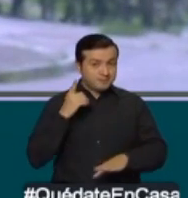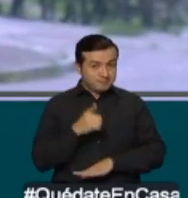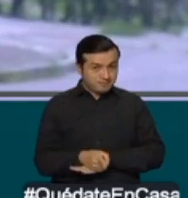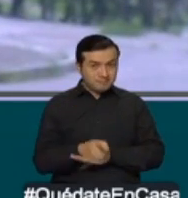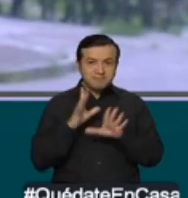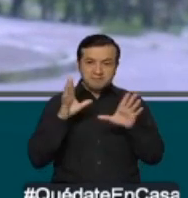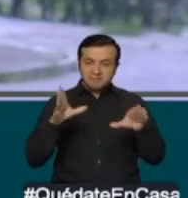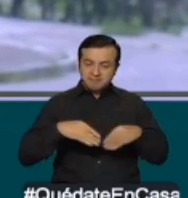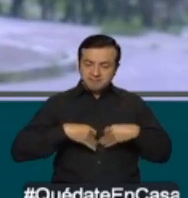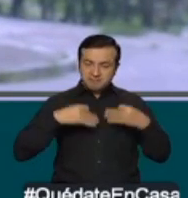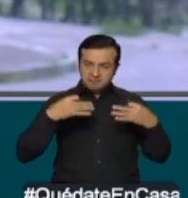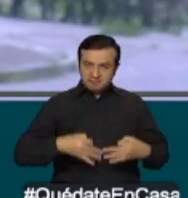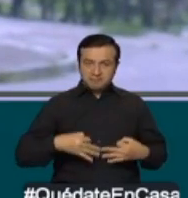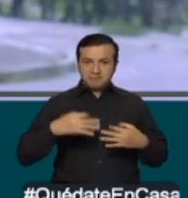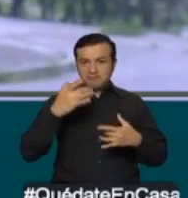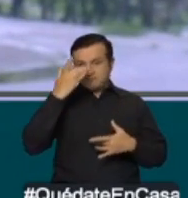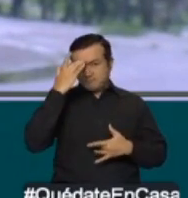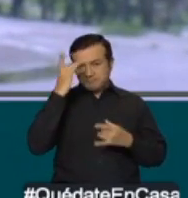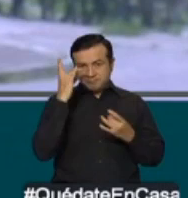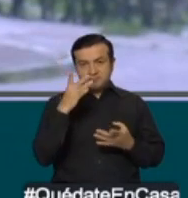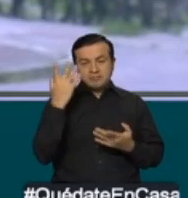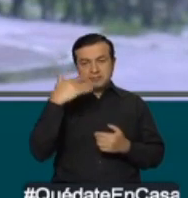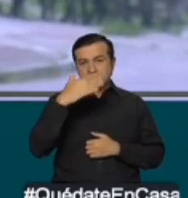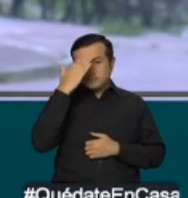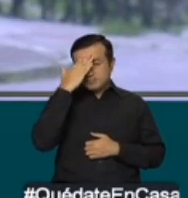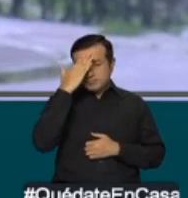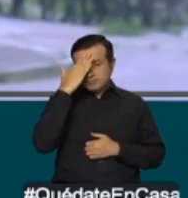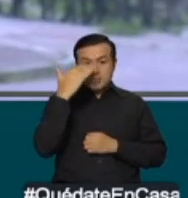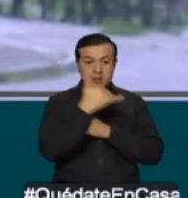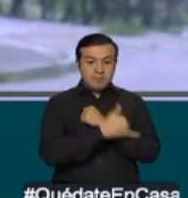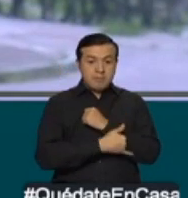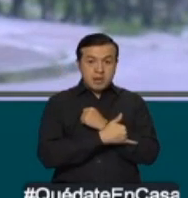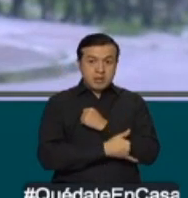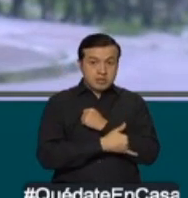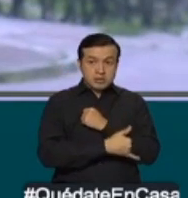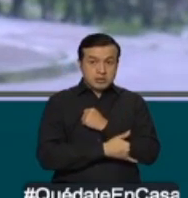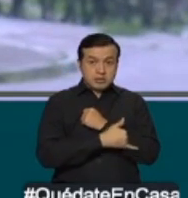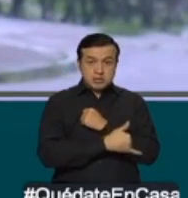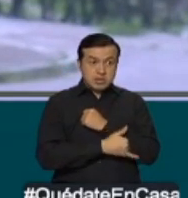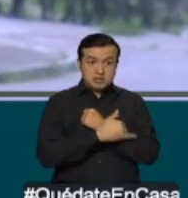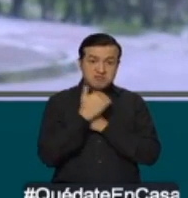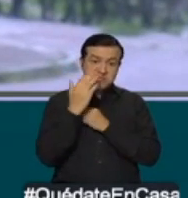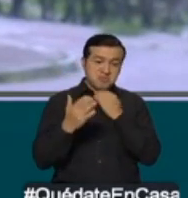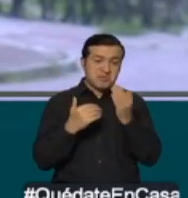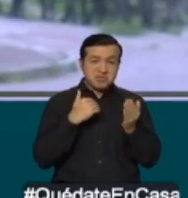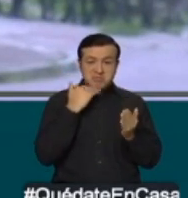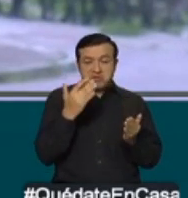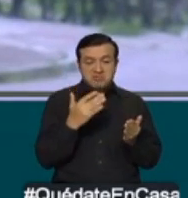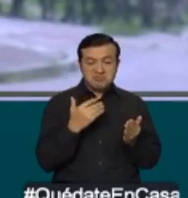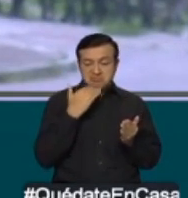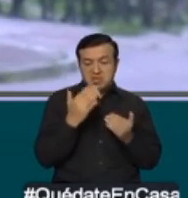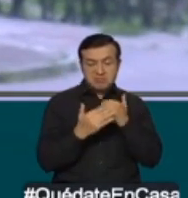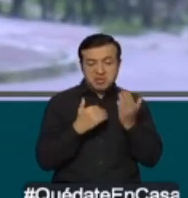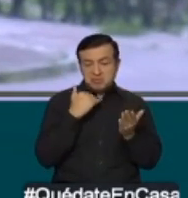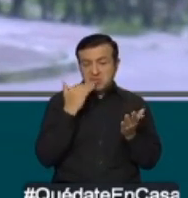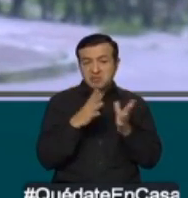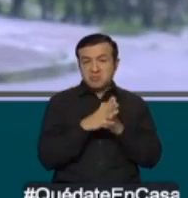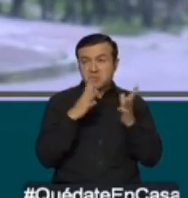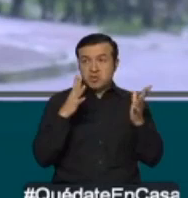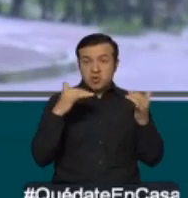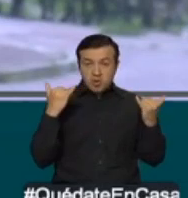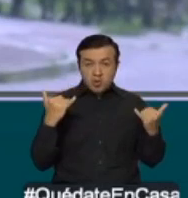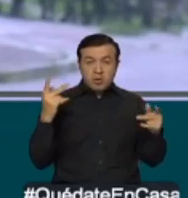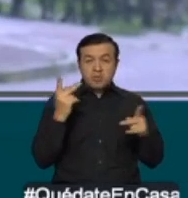lograremos vencer el virus está comprobado que los países que no hicieron esto de manera oportuna hoy